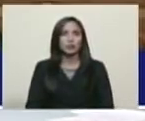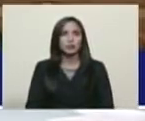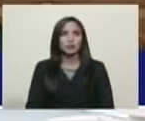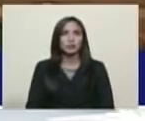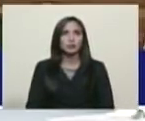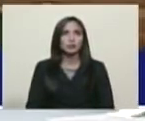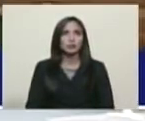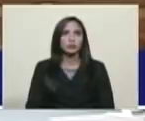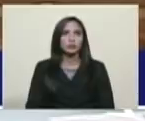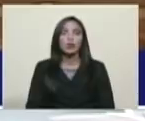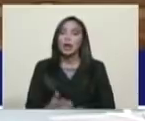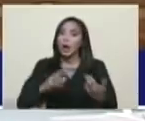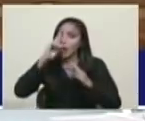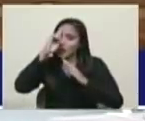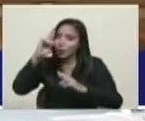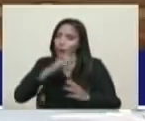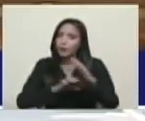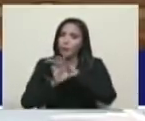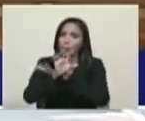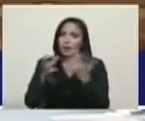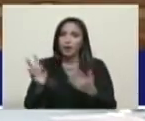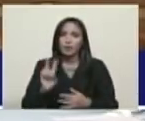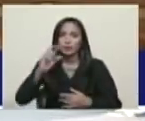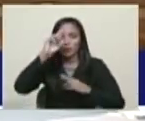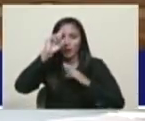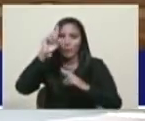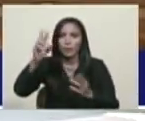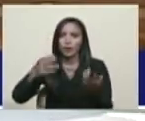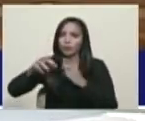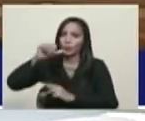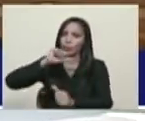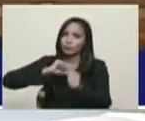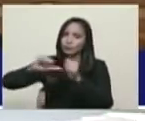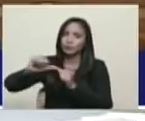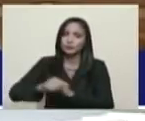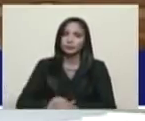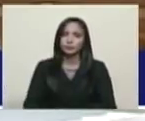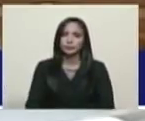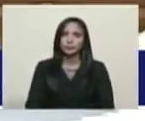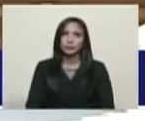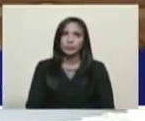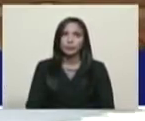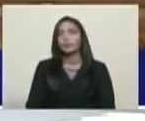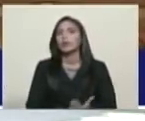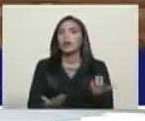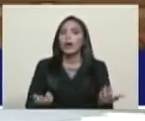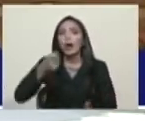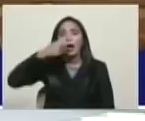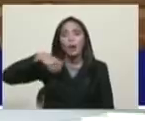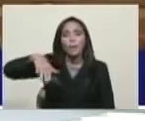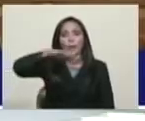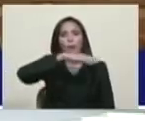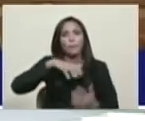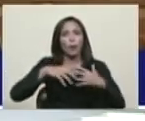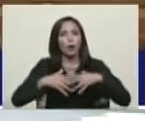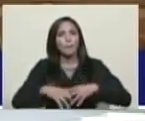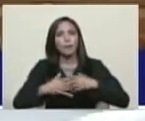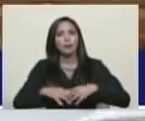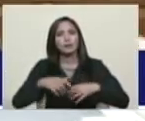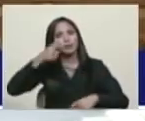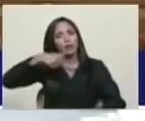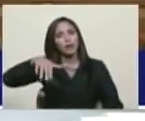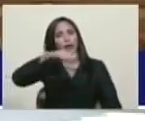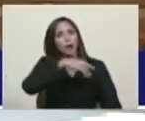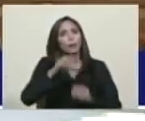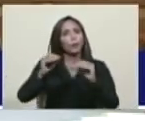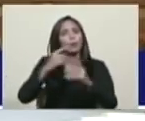Respeten al país, amen al país. Yo le hago un llamado a todo el empresariado del campo venezolano.